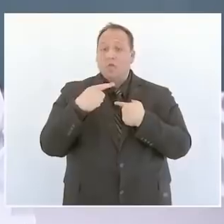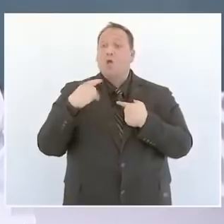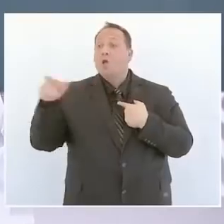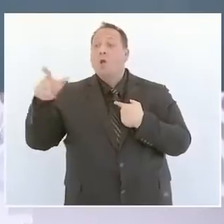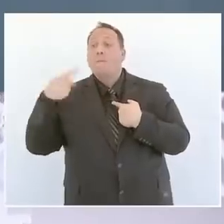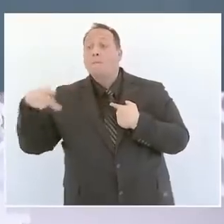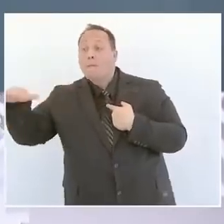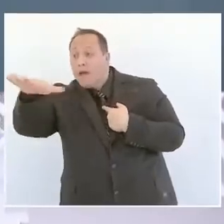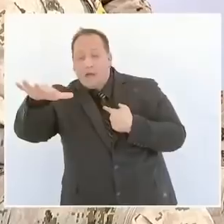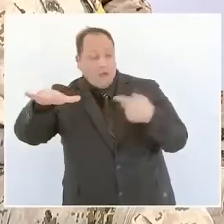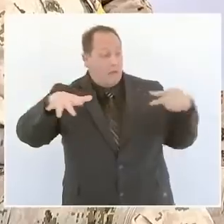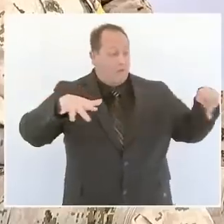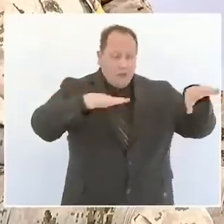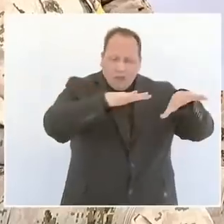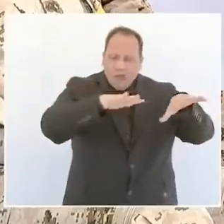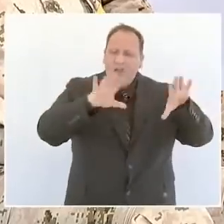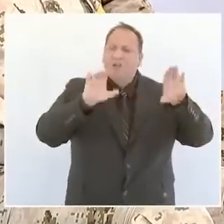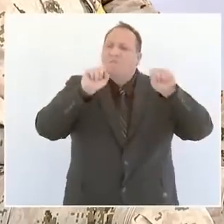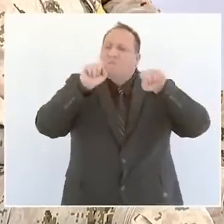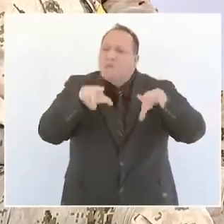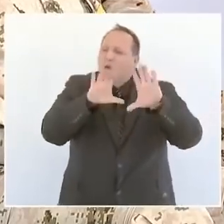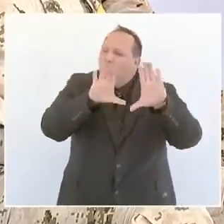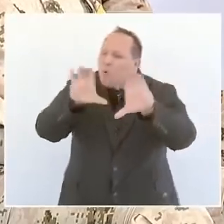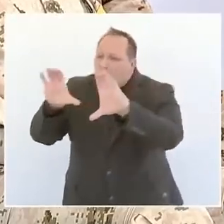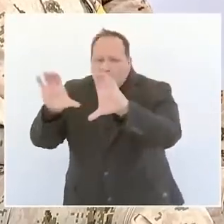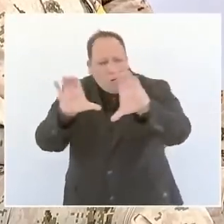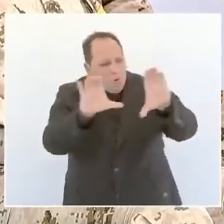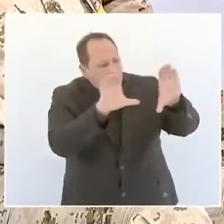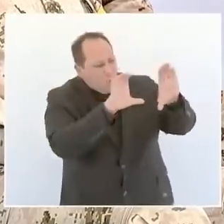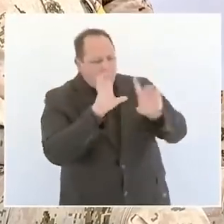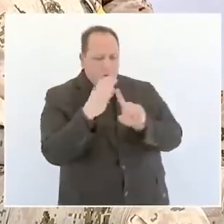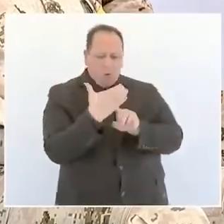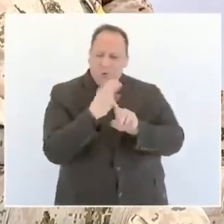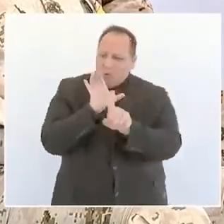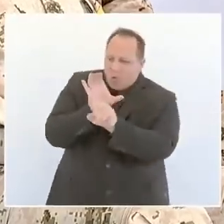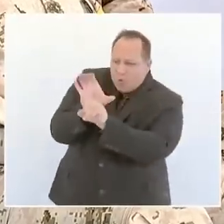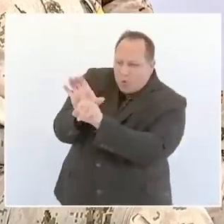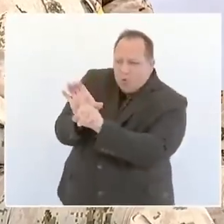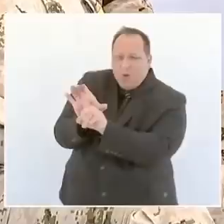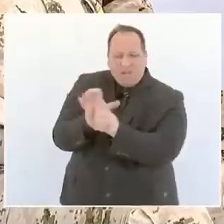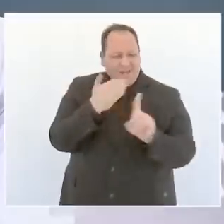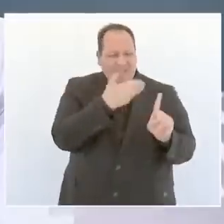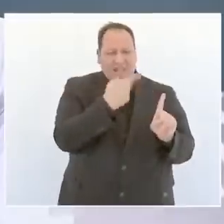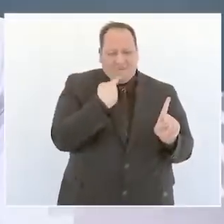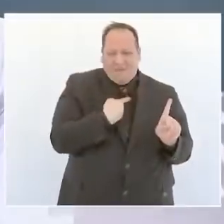al pueblo, el pueblo protegiendo al pueblo.